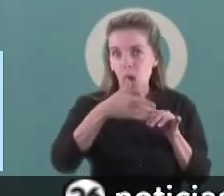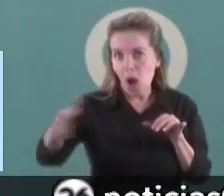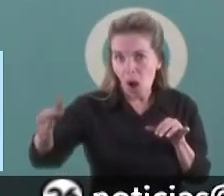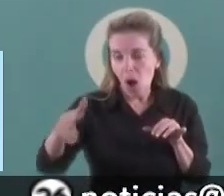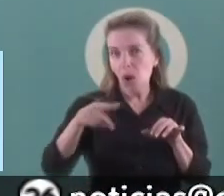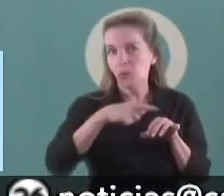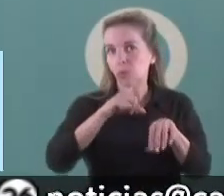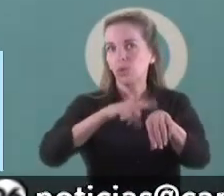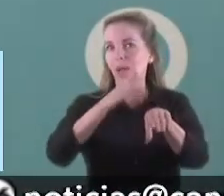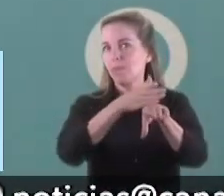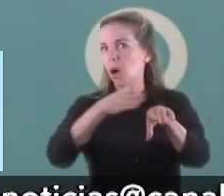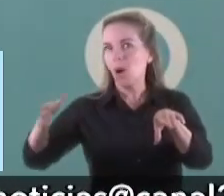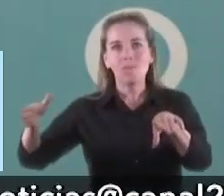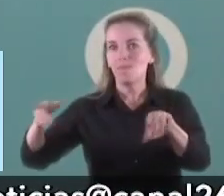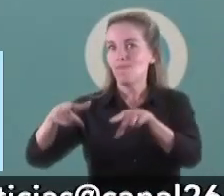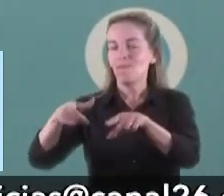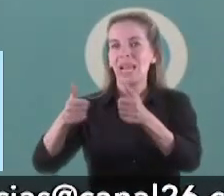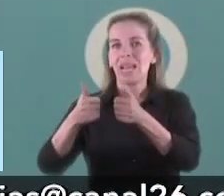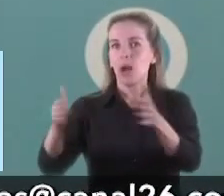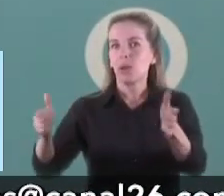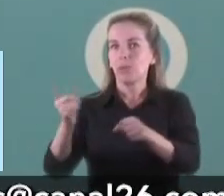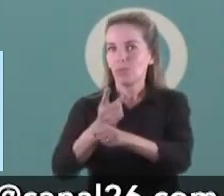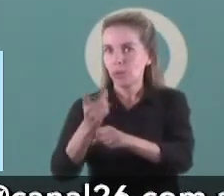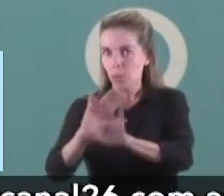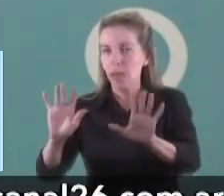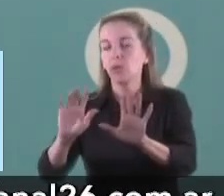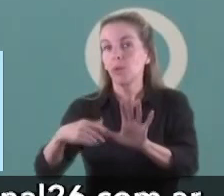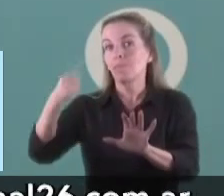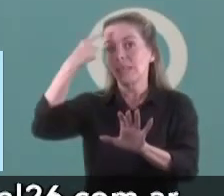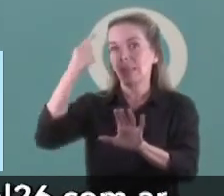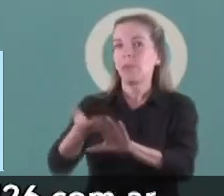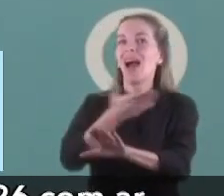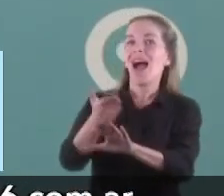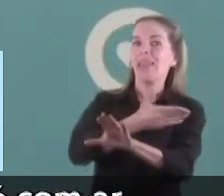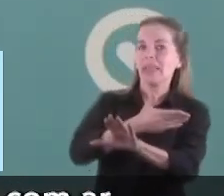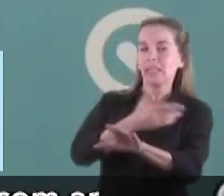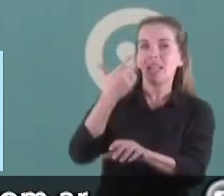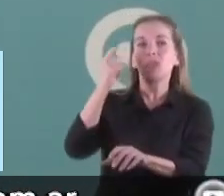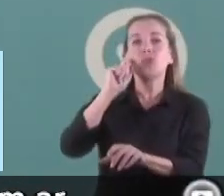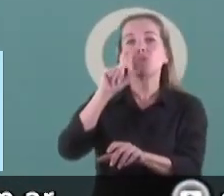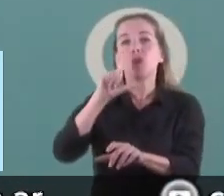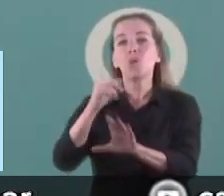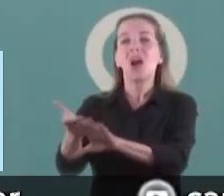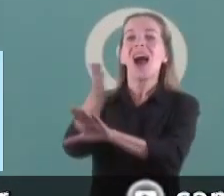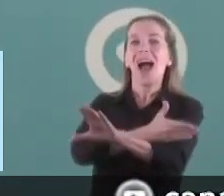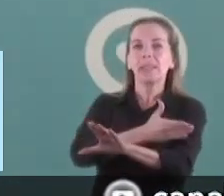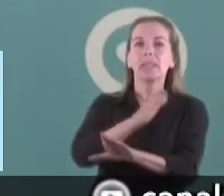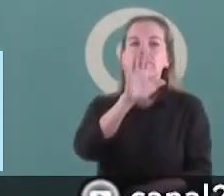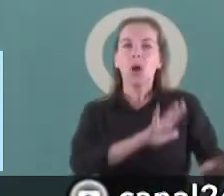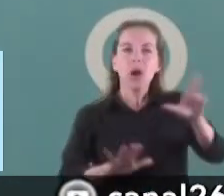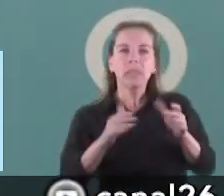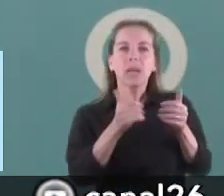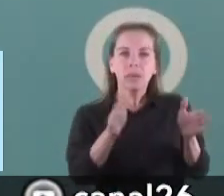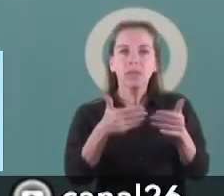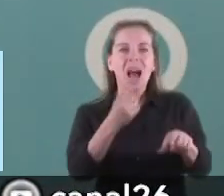periodo de veda Así que vamos a ver de concentrar todo lo que podemos antes del 18 de julio y después Obviamente cumpliremos